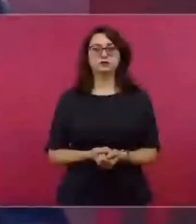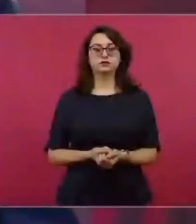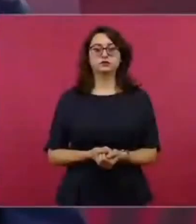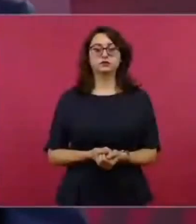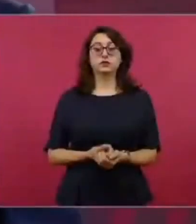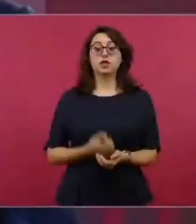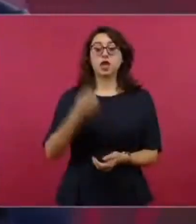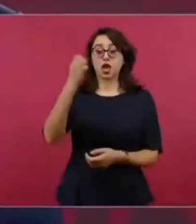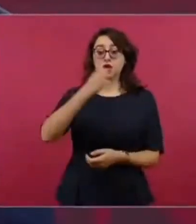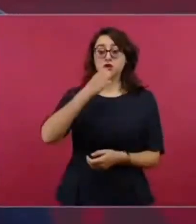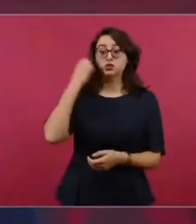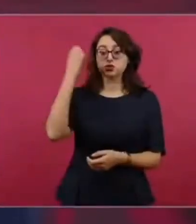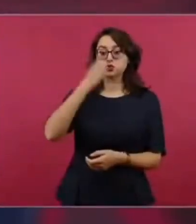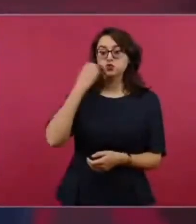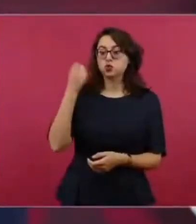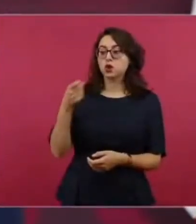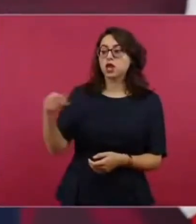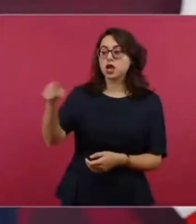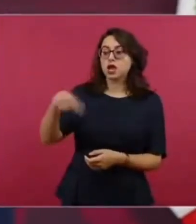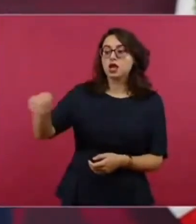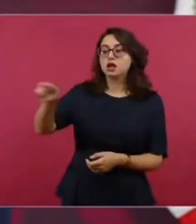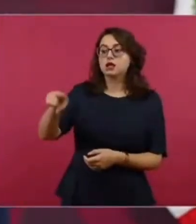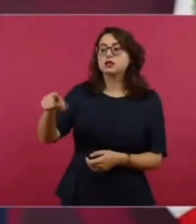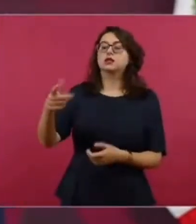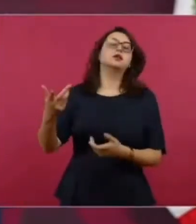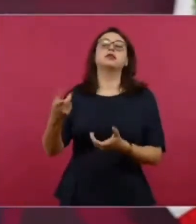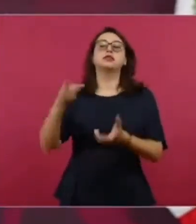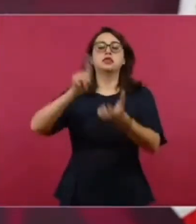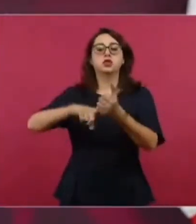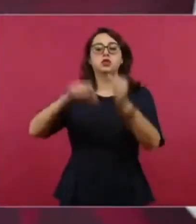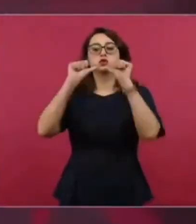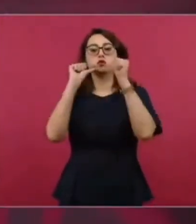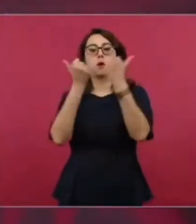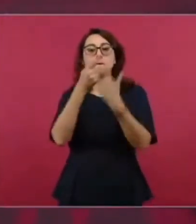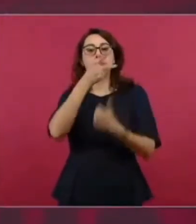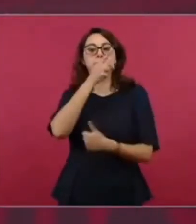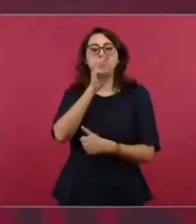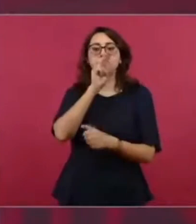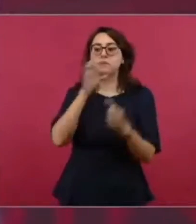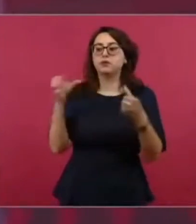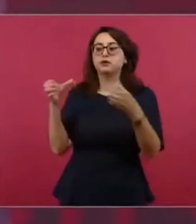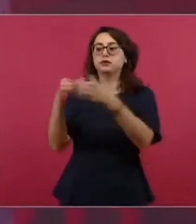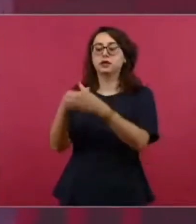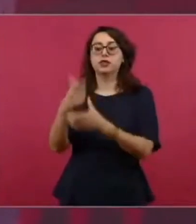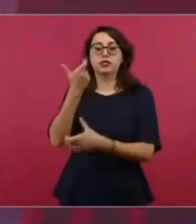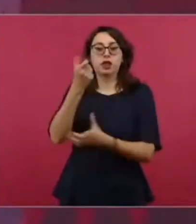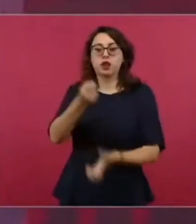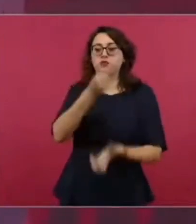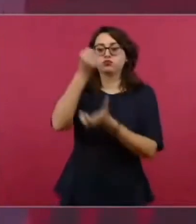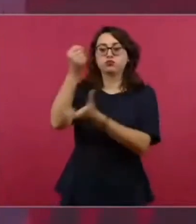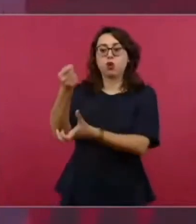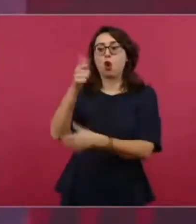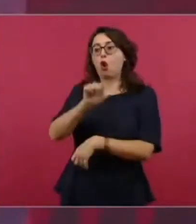el gobierno federal y Estatal ni municipal